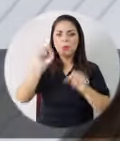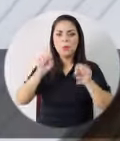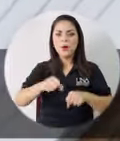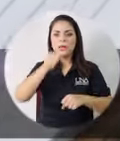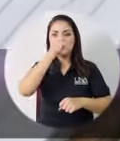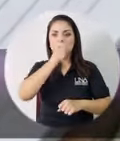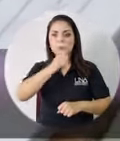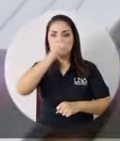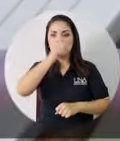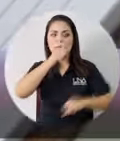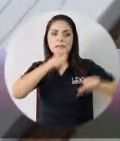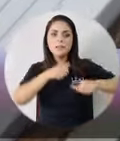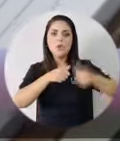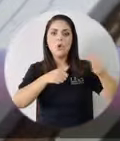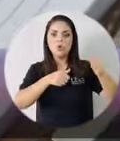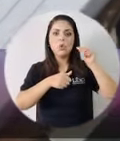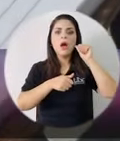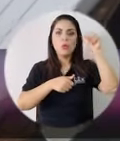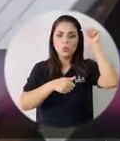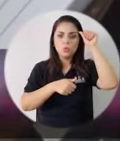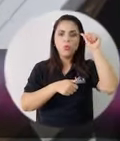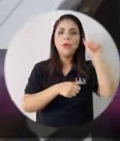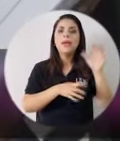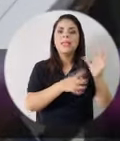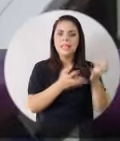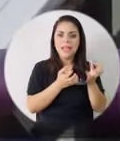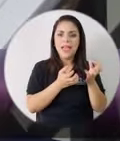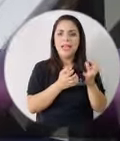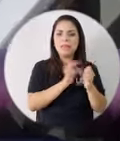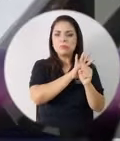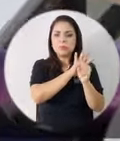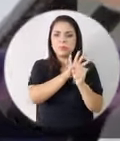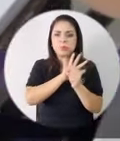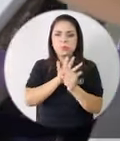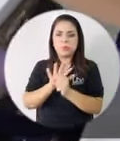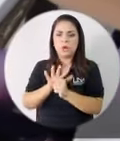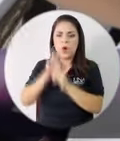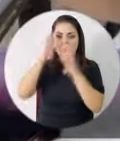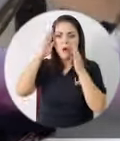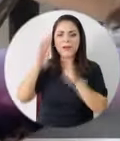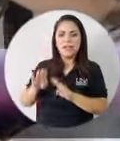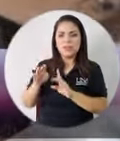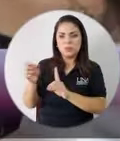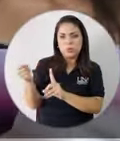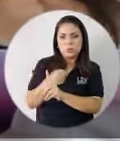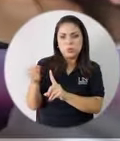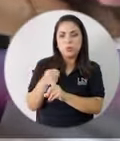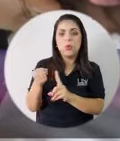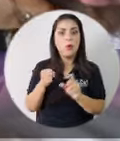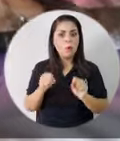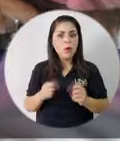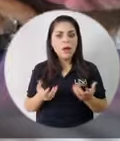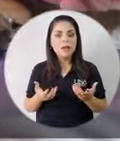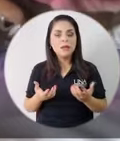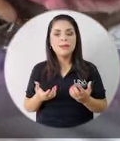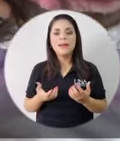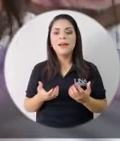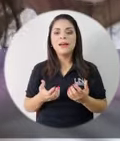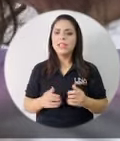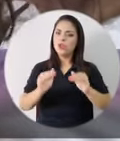estaría dispuesta a soportar si otra persona adulta quiere someterlo a obediencia o